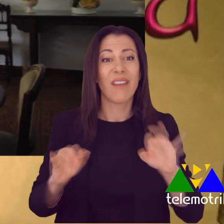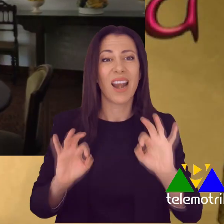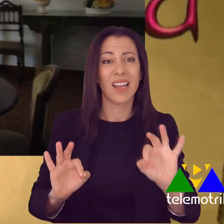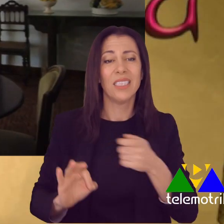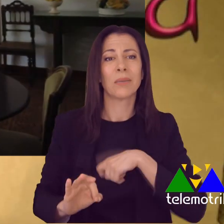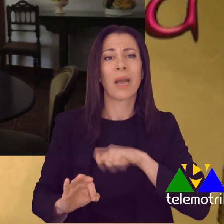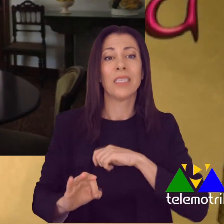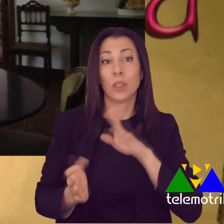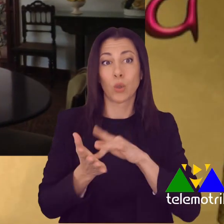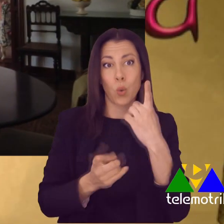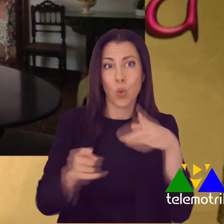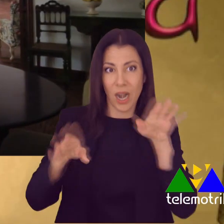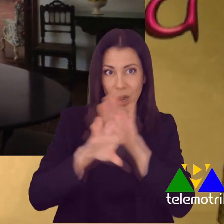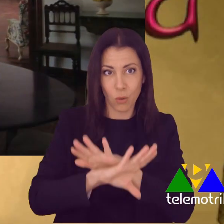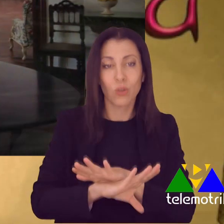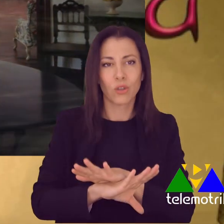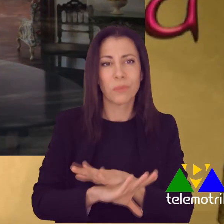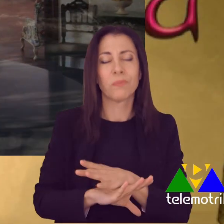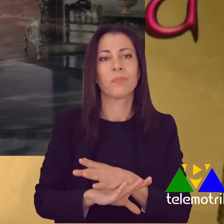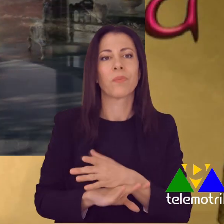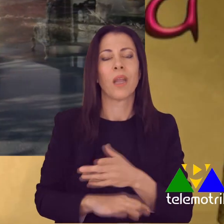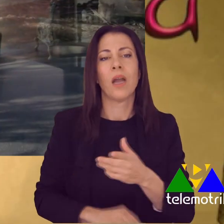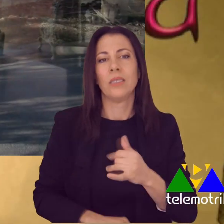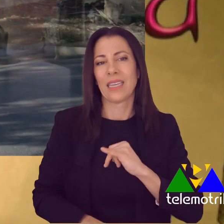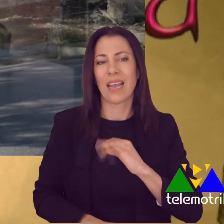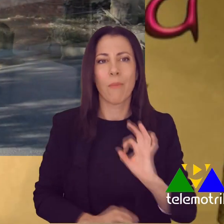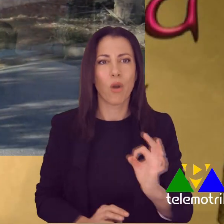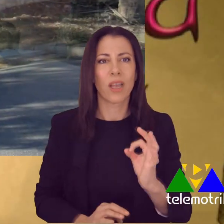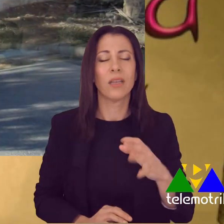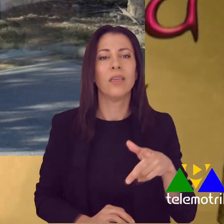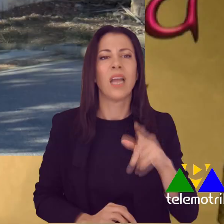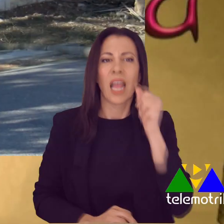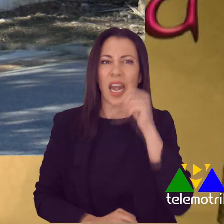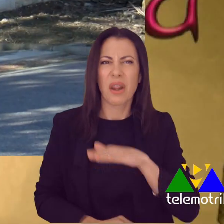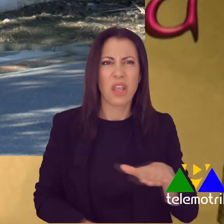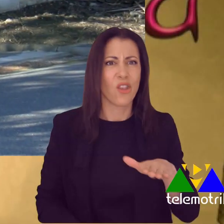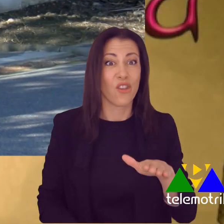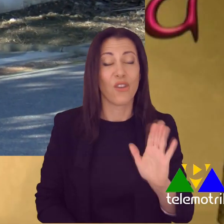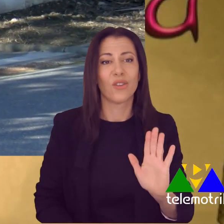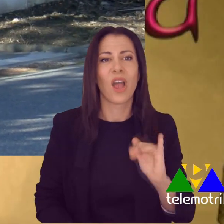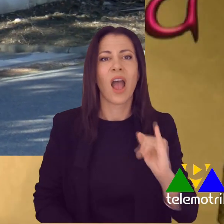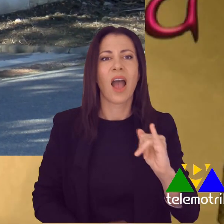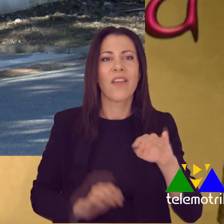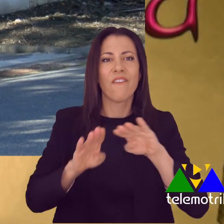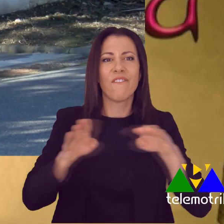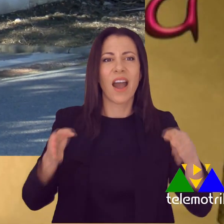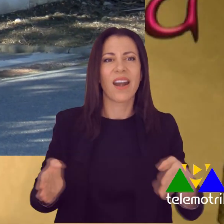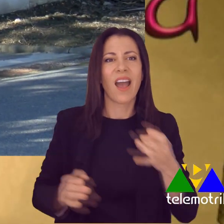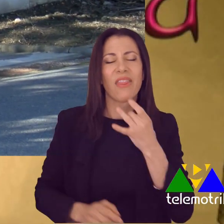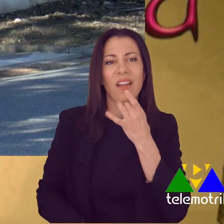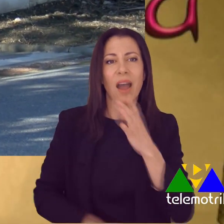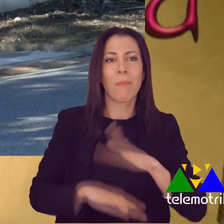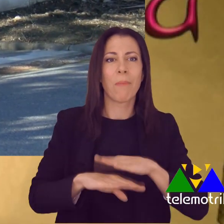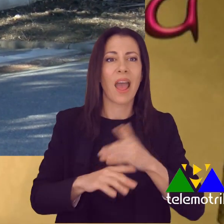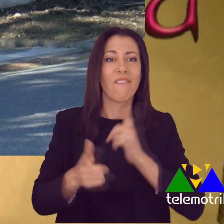España una noche, que teníamos, en los agustinos los niños teníamos la barra del bar para el